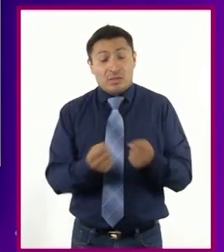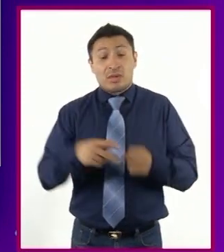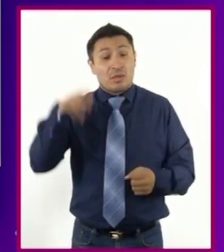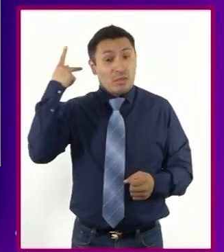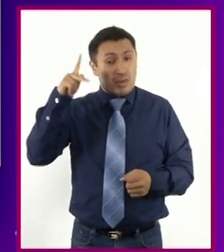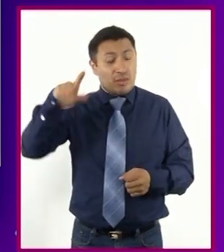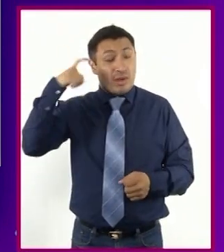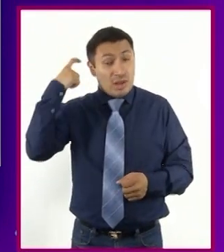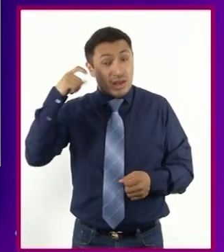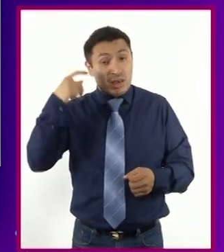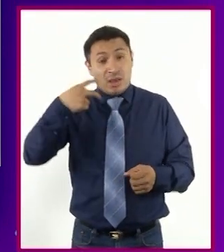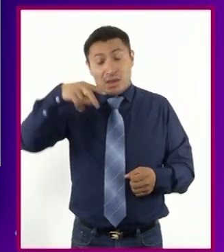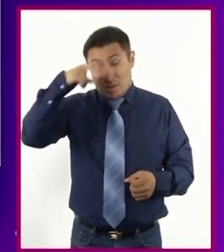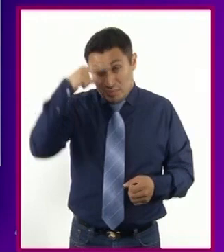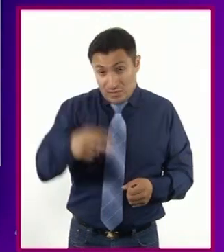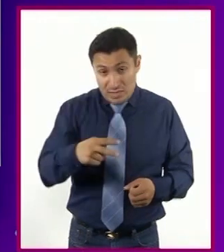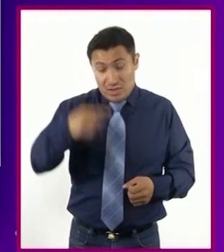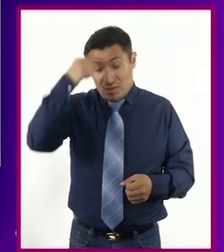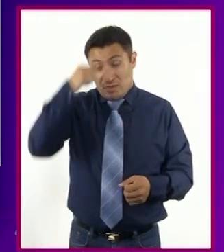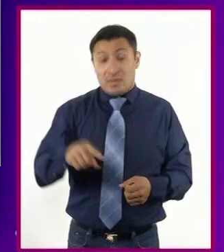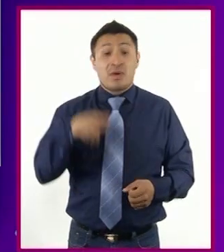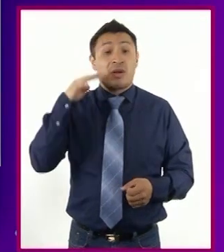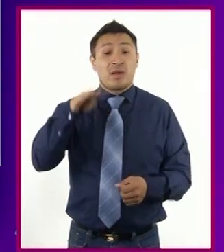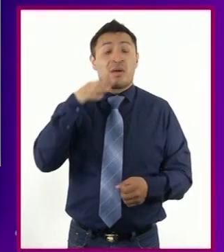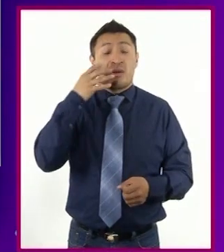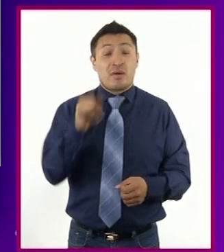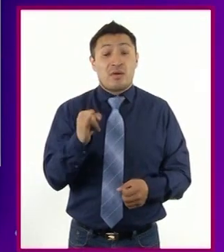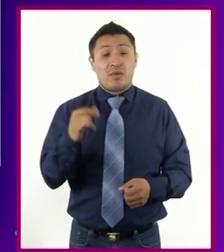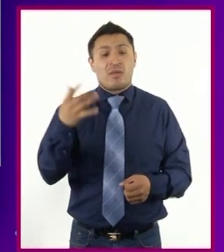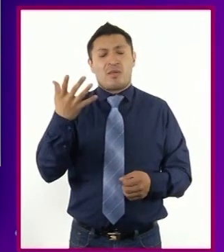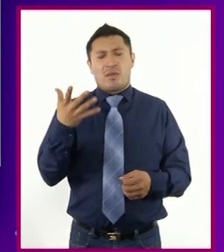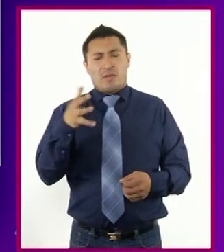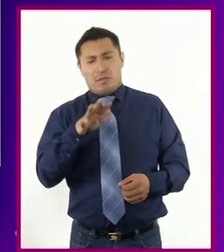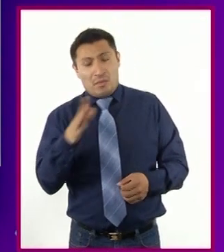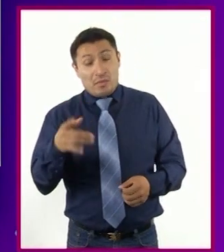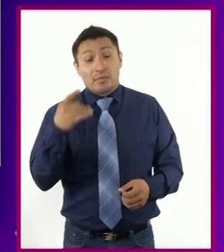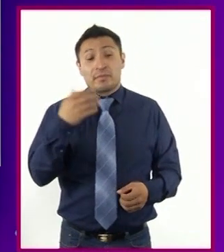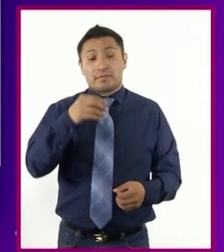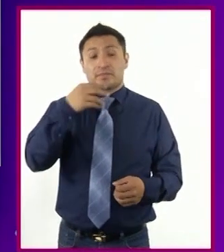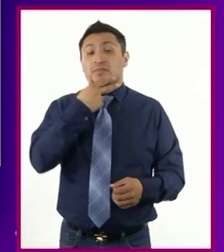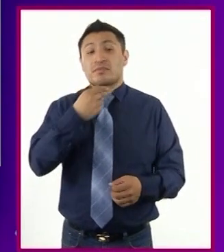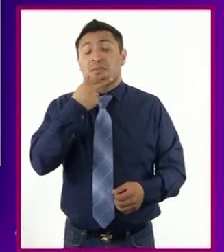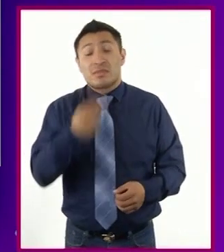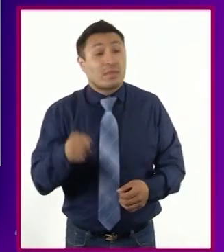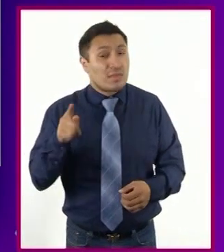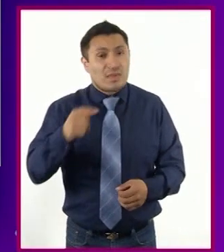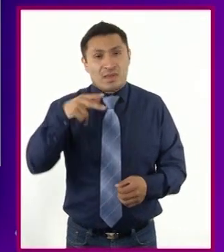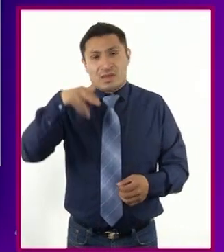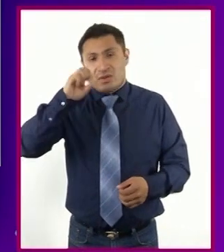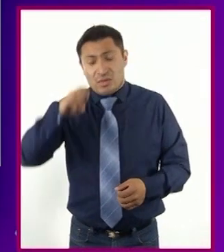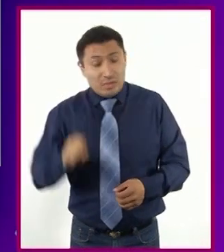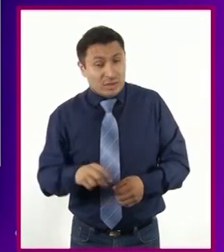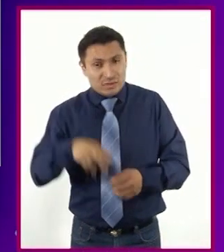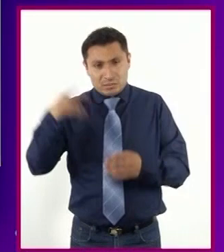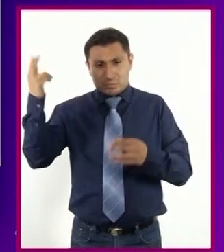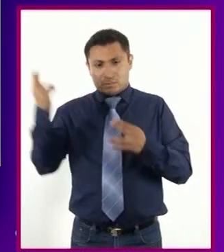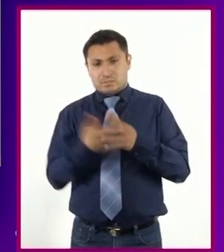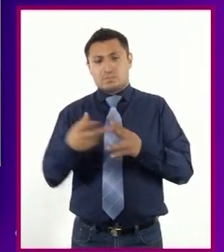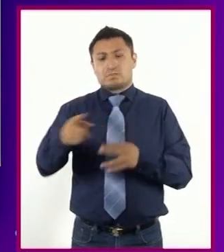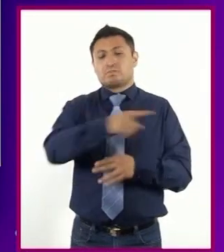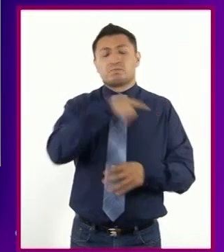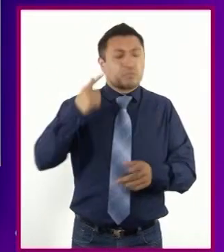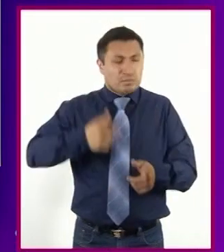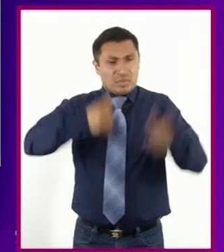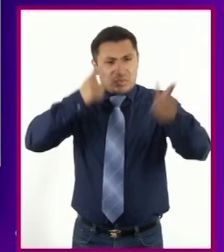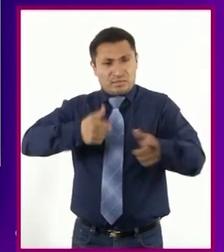y México. Para el 19 de junio, Maximiliano de Habsburgo, Tomás Mejía y Miguel Miramón fueron fusilados